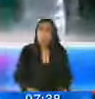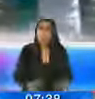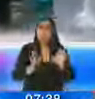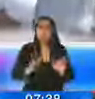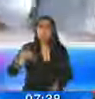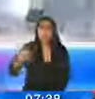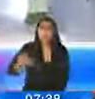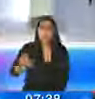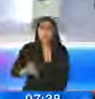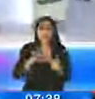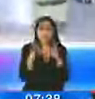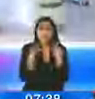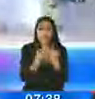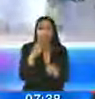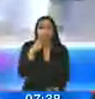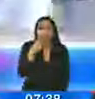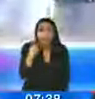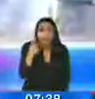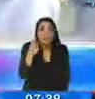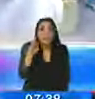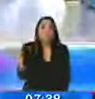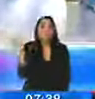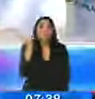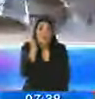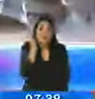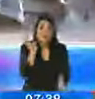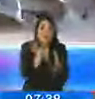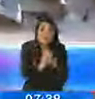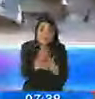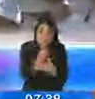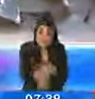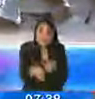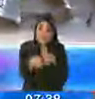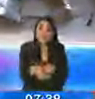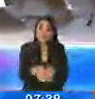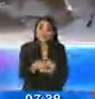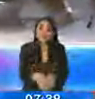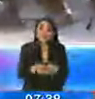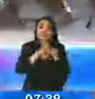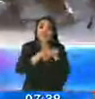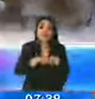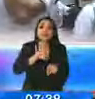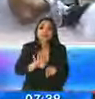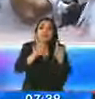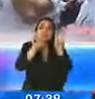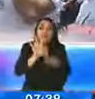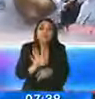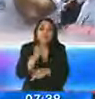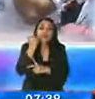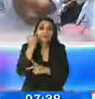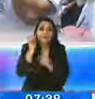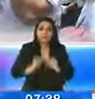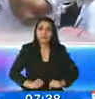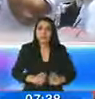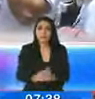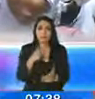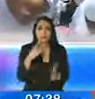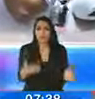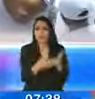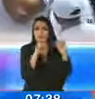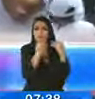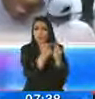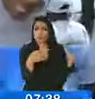familia y que sean los progenitores quienes eduquen a sus hijos según sus convicciones o creencias. No estamos en contra de ningún